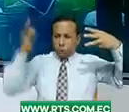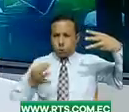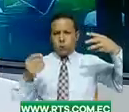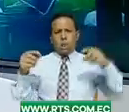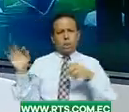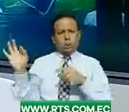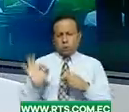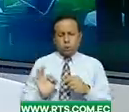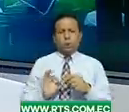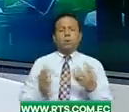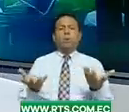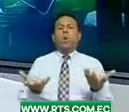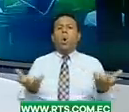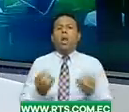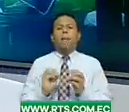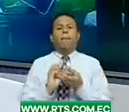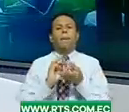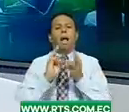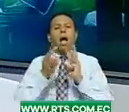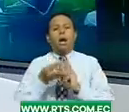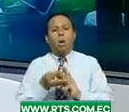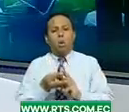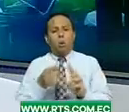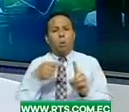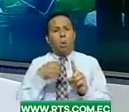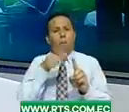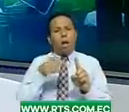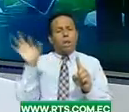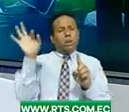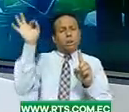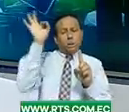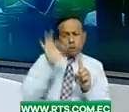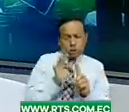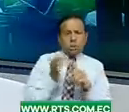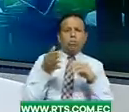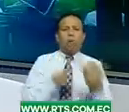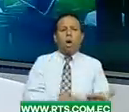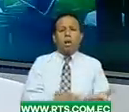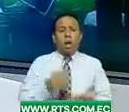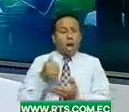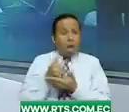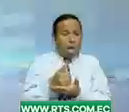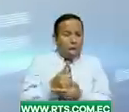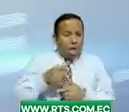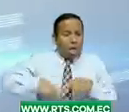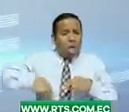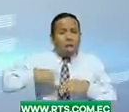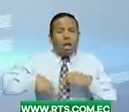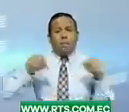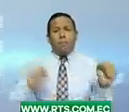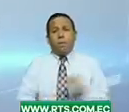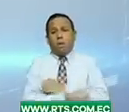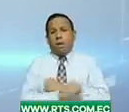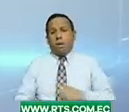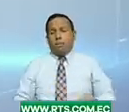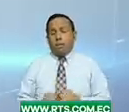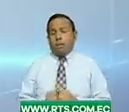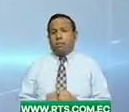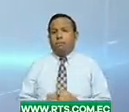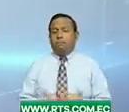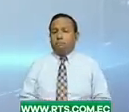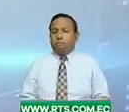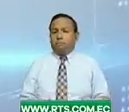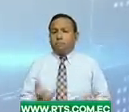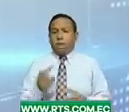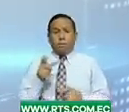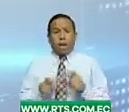vano. Momentos de desesperación por tratar de ayudar a Víctor Rodríguez Muñoz, quien